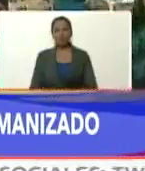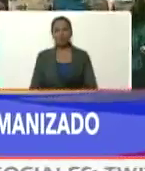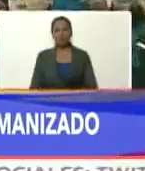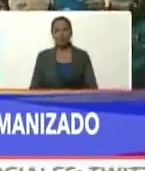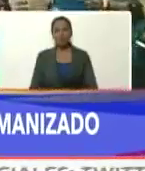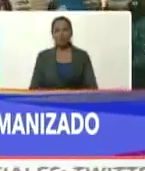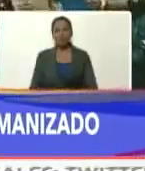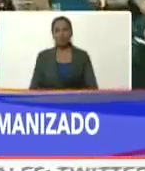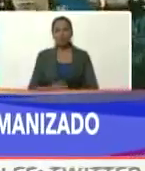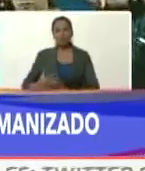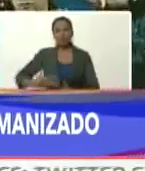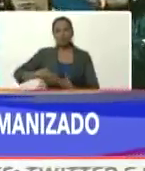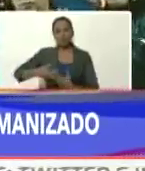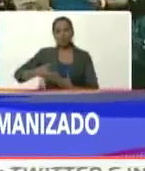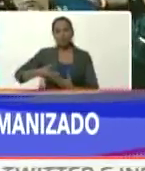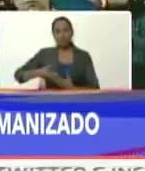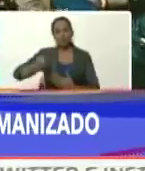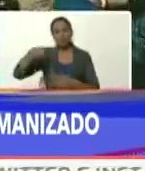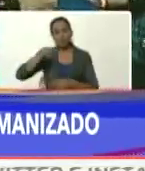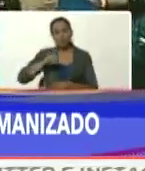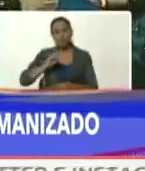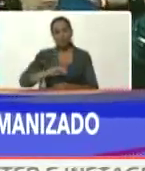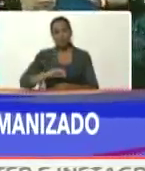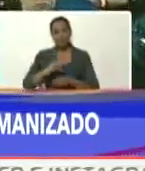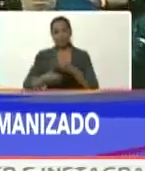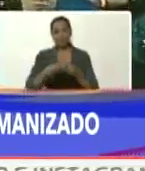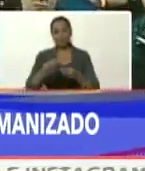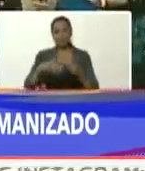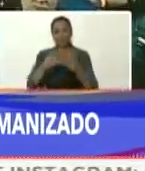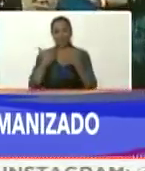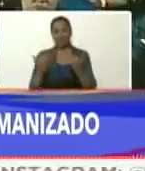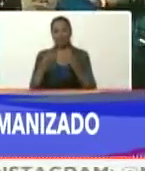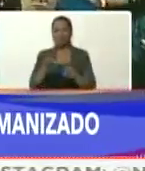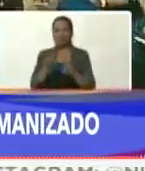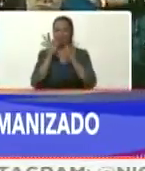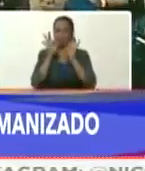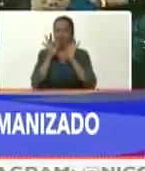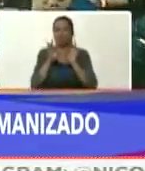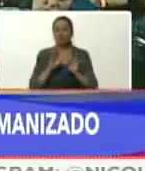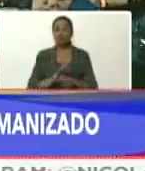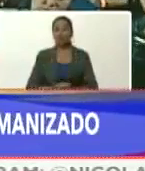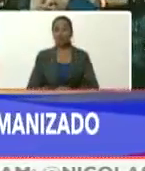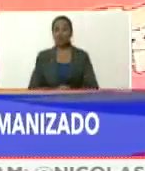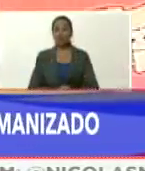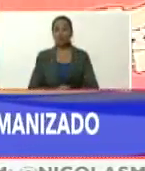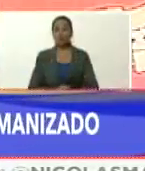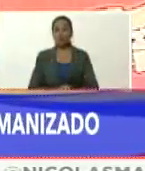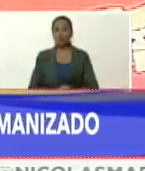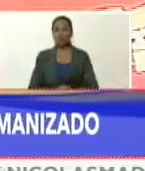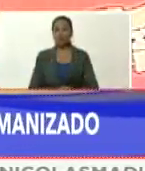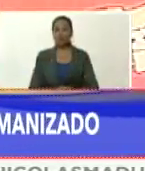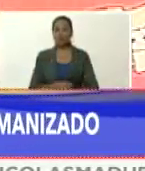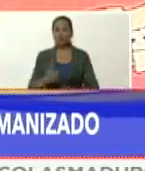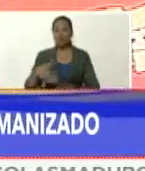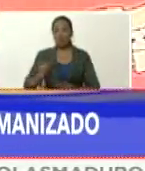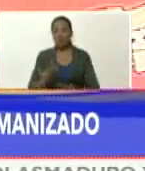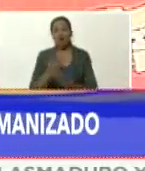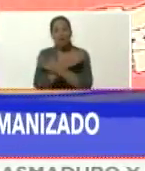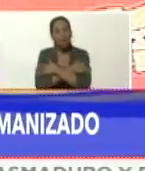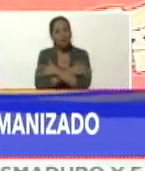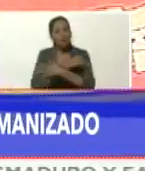lactancia materna. De manera especialísima, la sociedad debe volcarse,